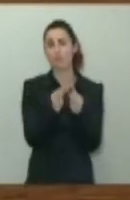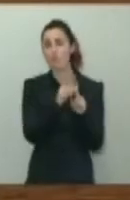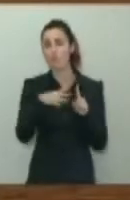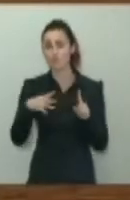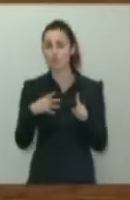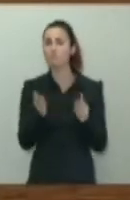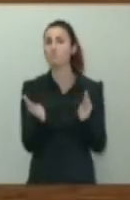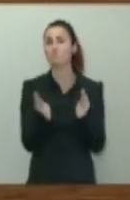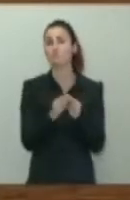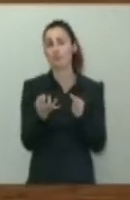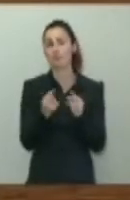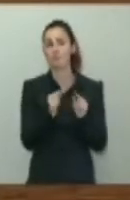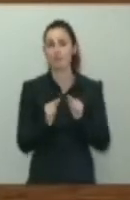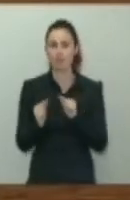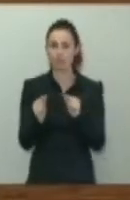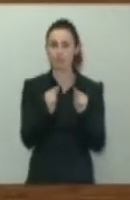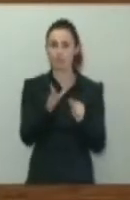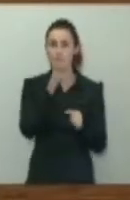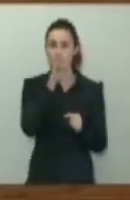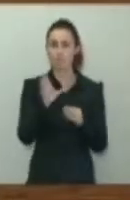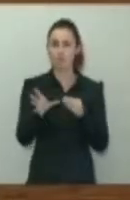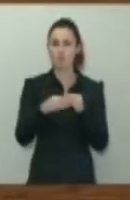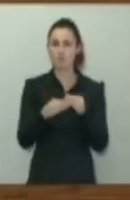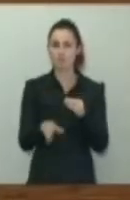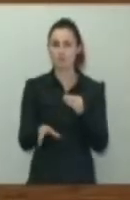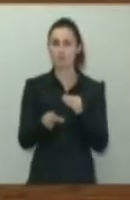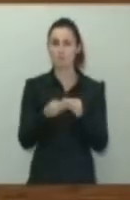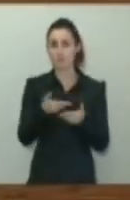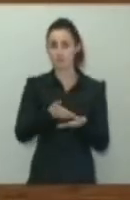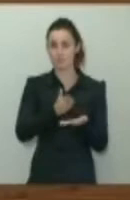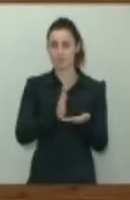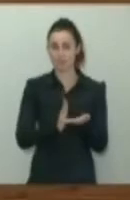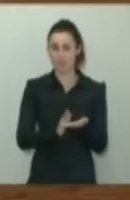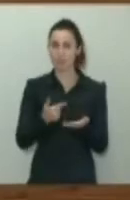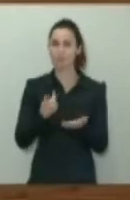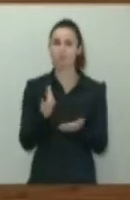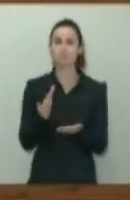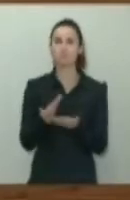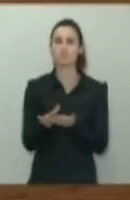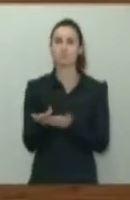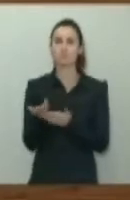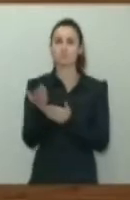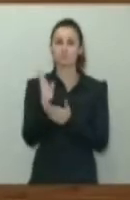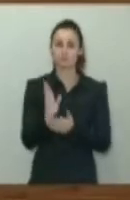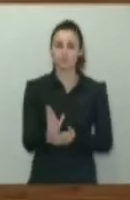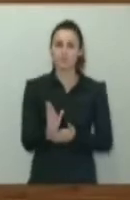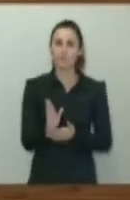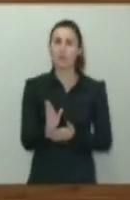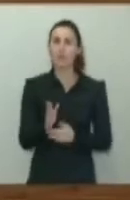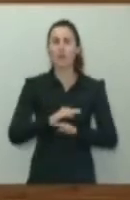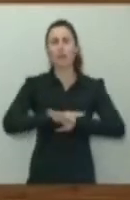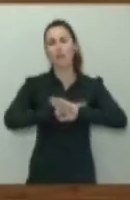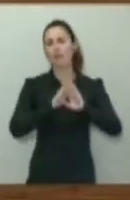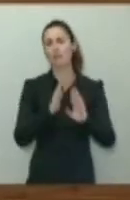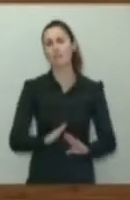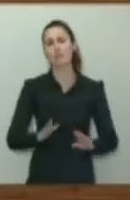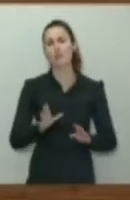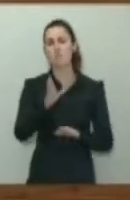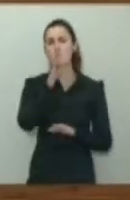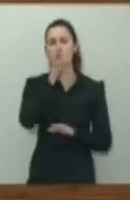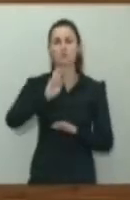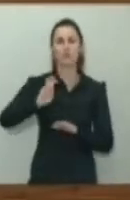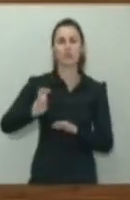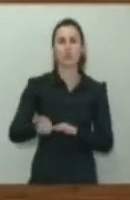Asturias y que habrán de ser debatidas con motivo de las enmiendas parciales presentadas. En definitiva, por todas las razones